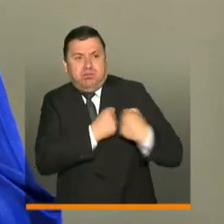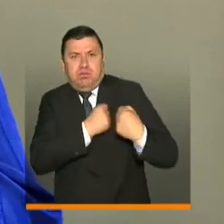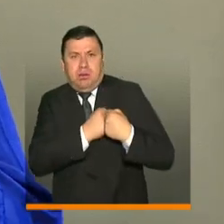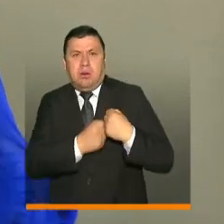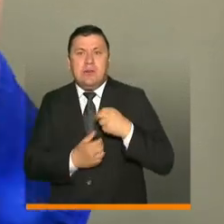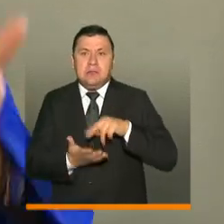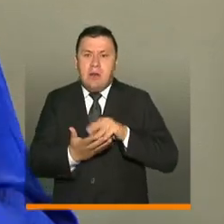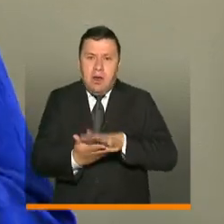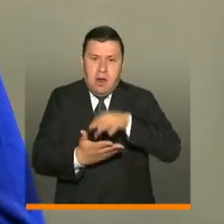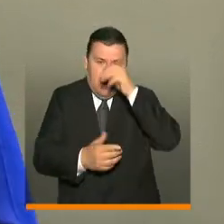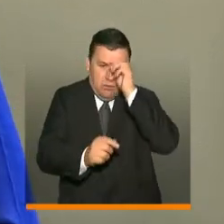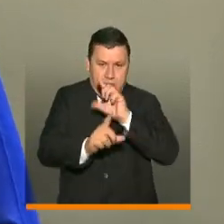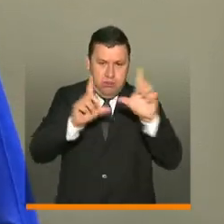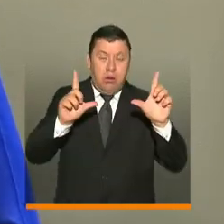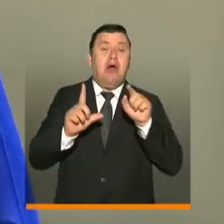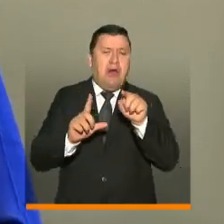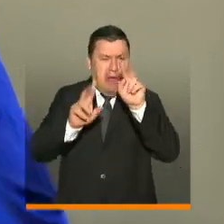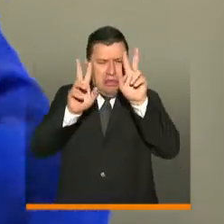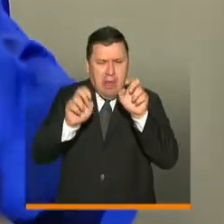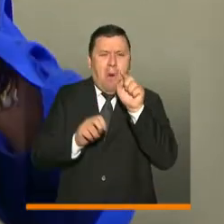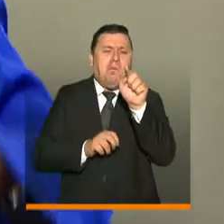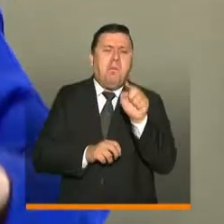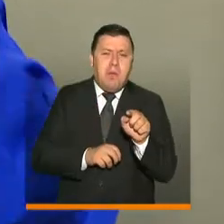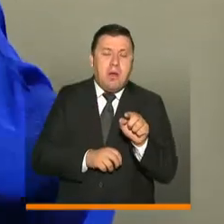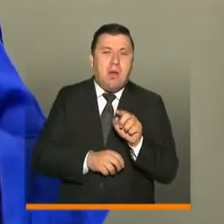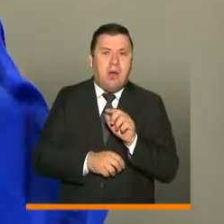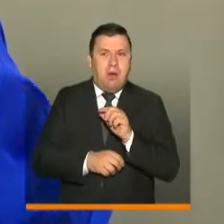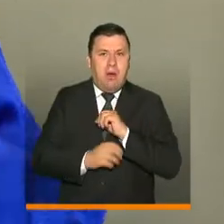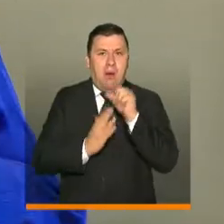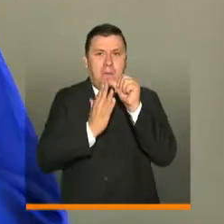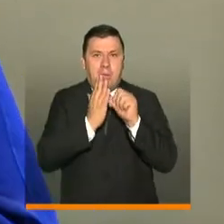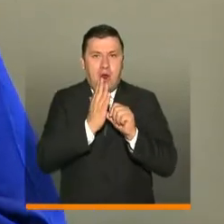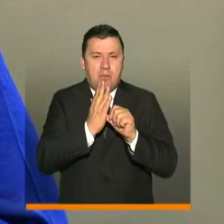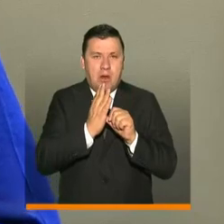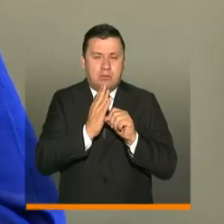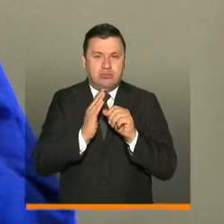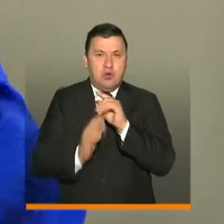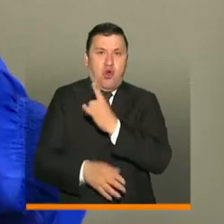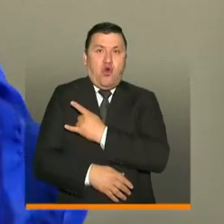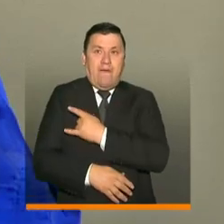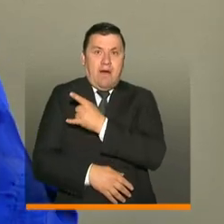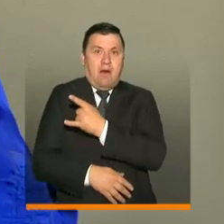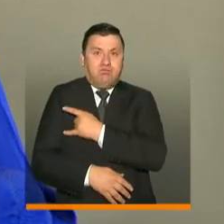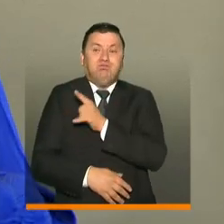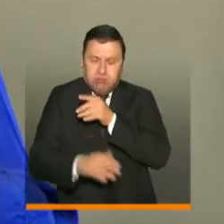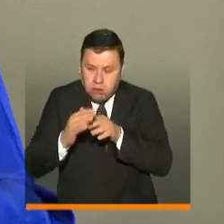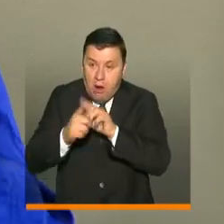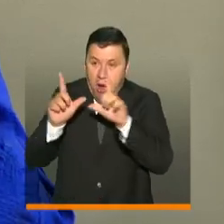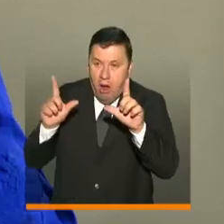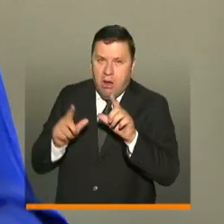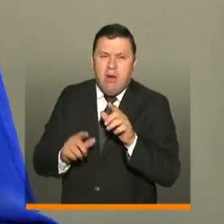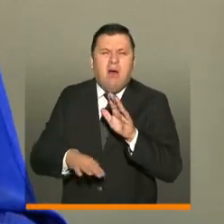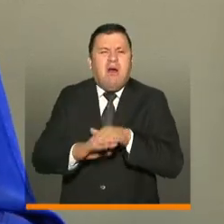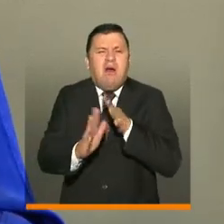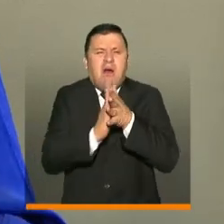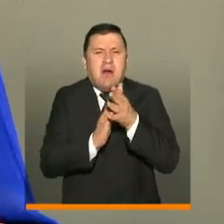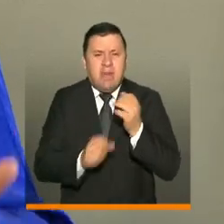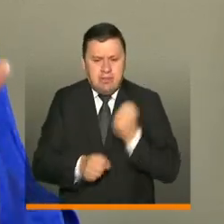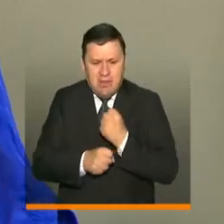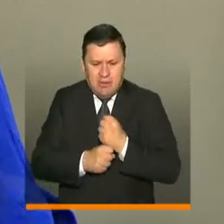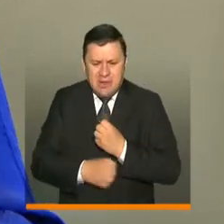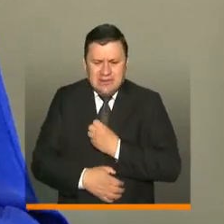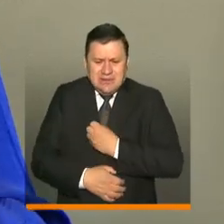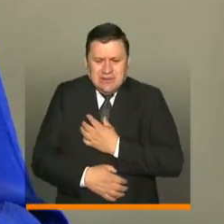en Aprender Digital, pueden encontrar estos contenidos, sino cada programa de bienestar de las universidades. El mensaje es trabajar las emociones